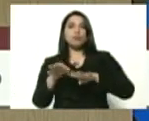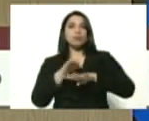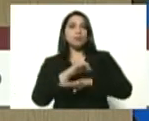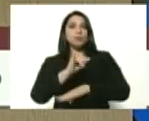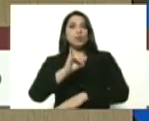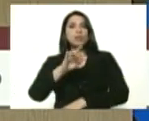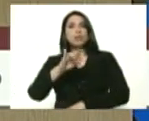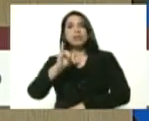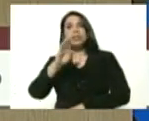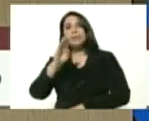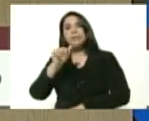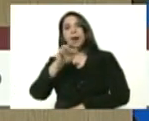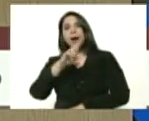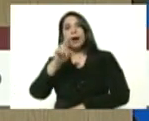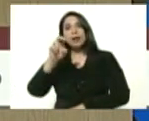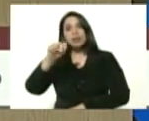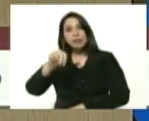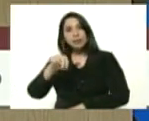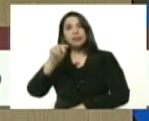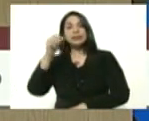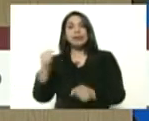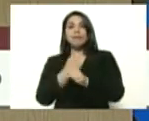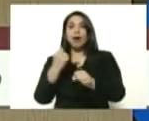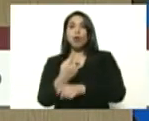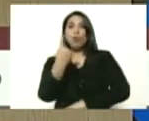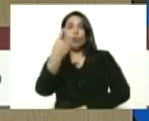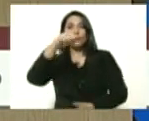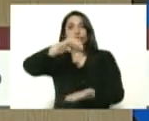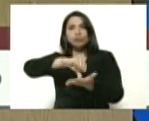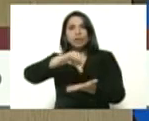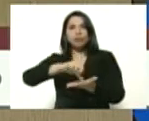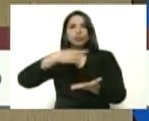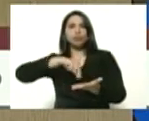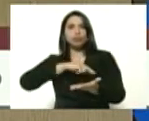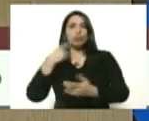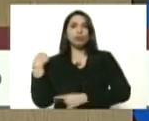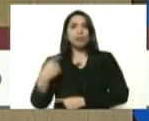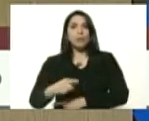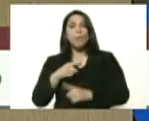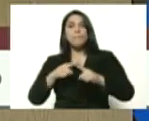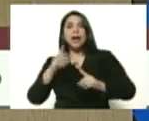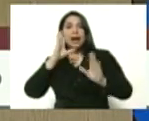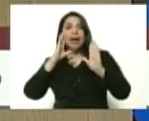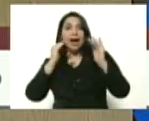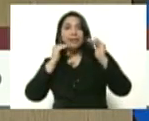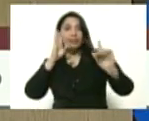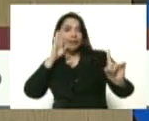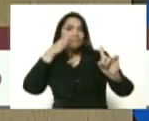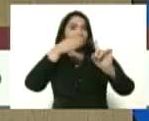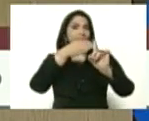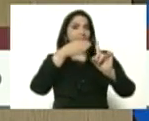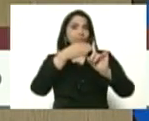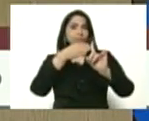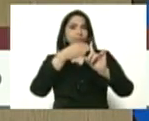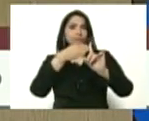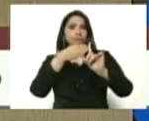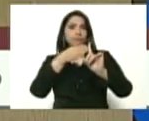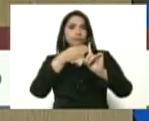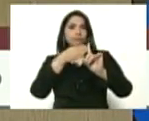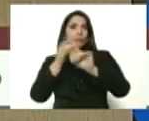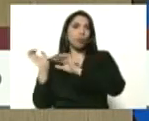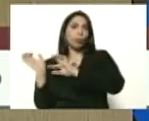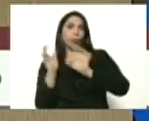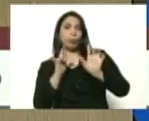Uribarren, trabajador de uno de estos centros que tenemos para atender el regreso masivo